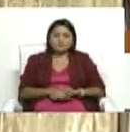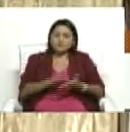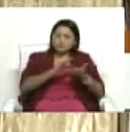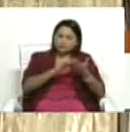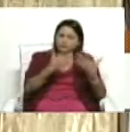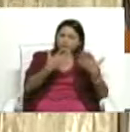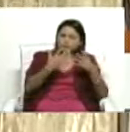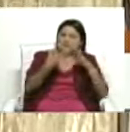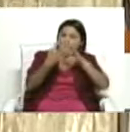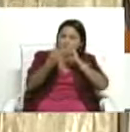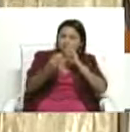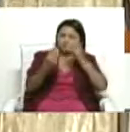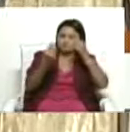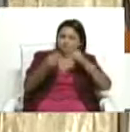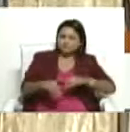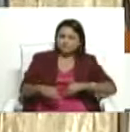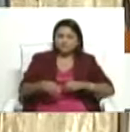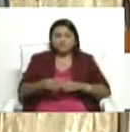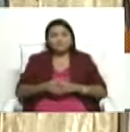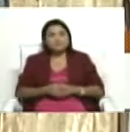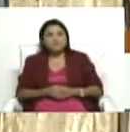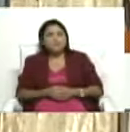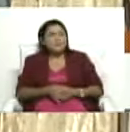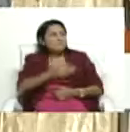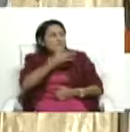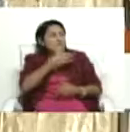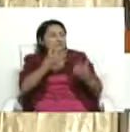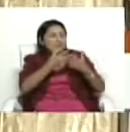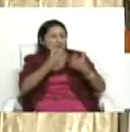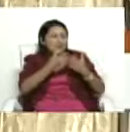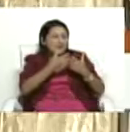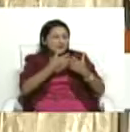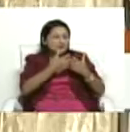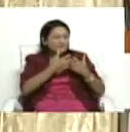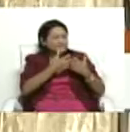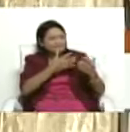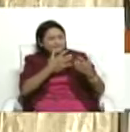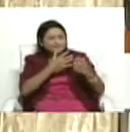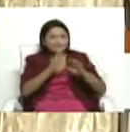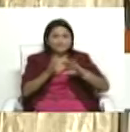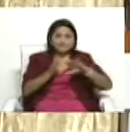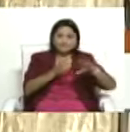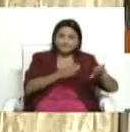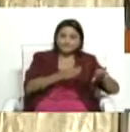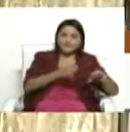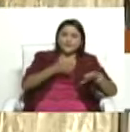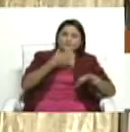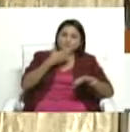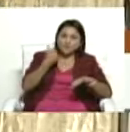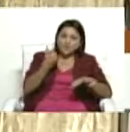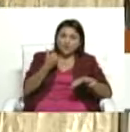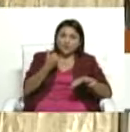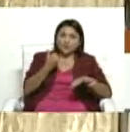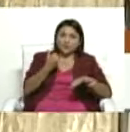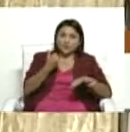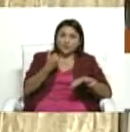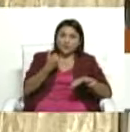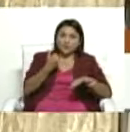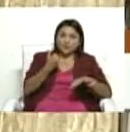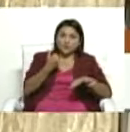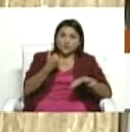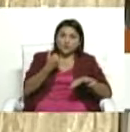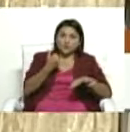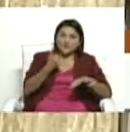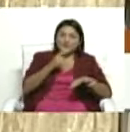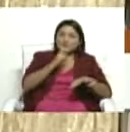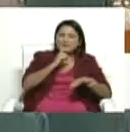confluencia. Siempre es más fácil pelear, siempre es más fácil destruir. Pero lo que es